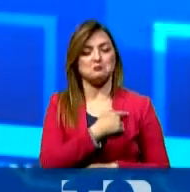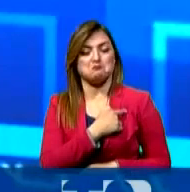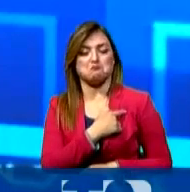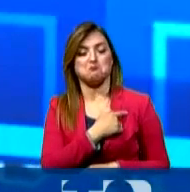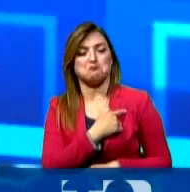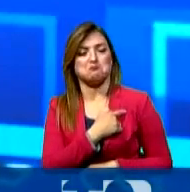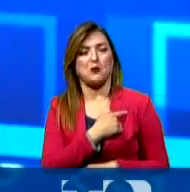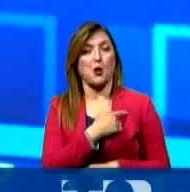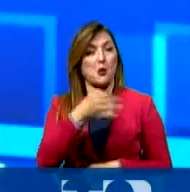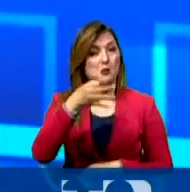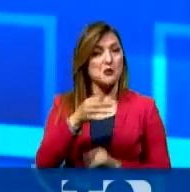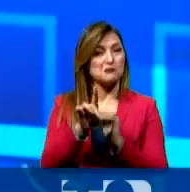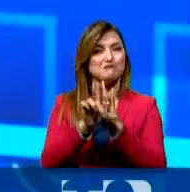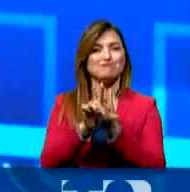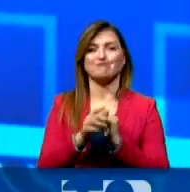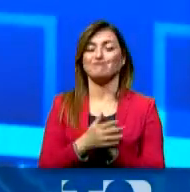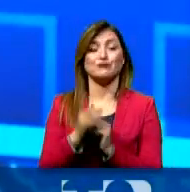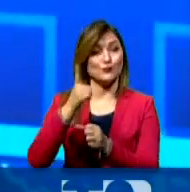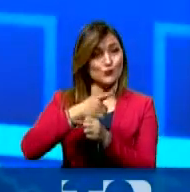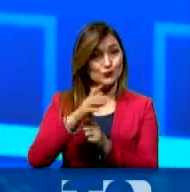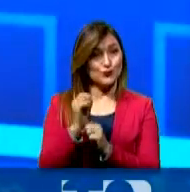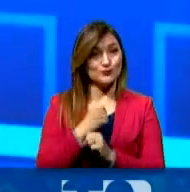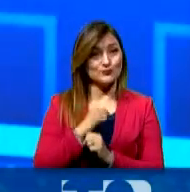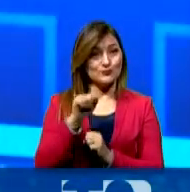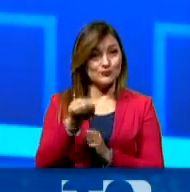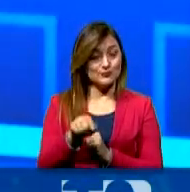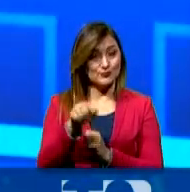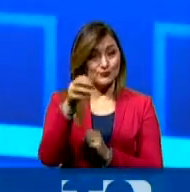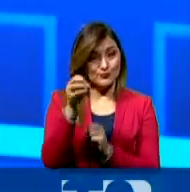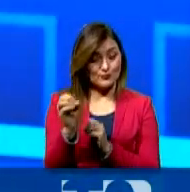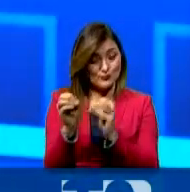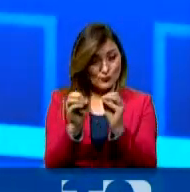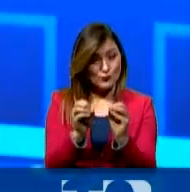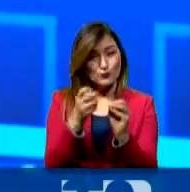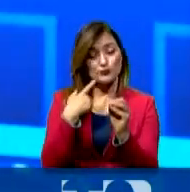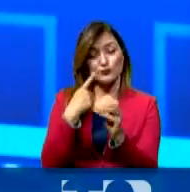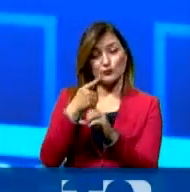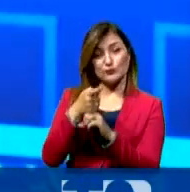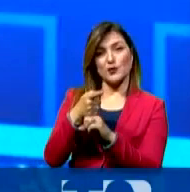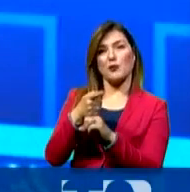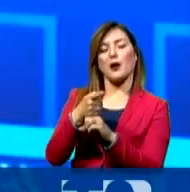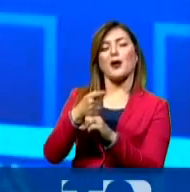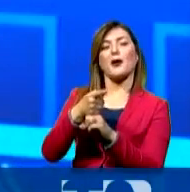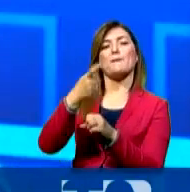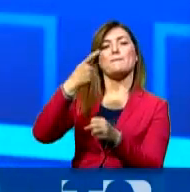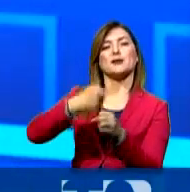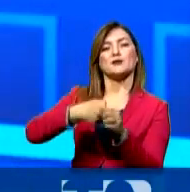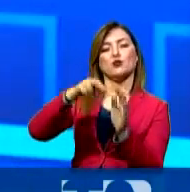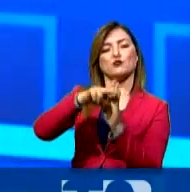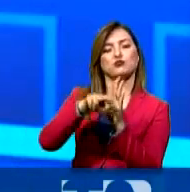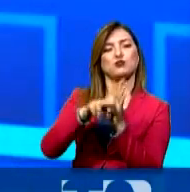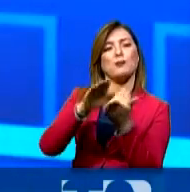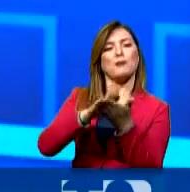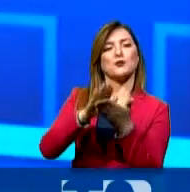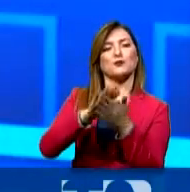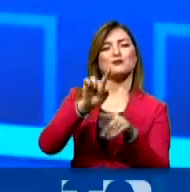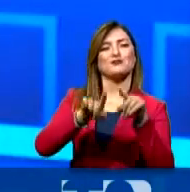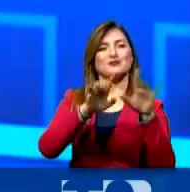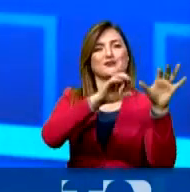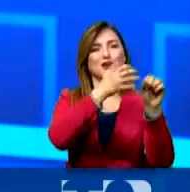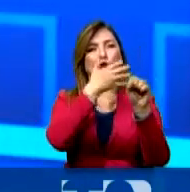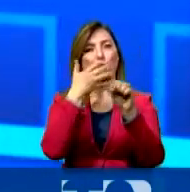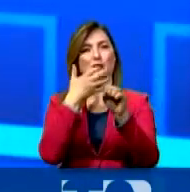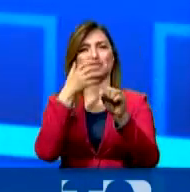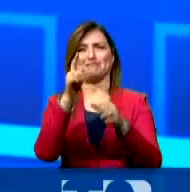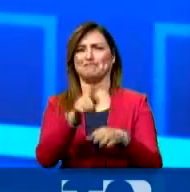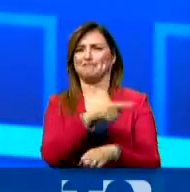propio ordenamiento establece prohibiciones expresas para una amnistía, como por ejemplo en aquellos casos de secuestro. De